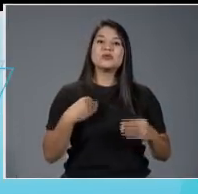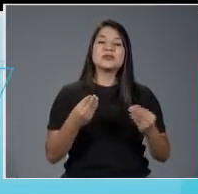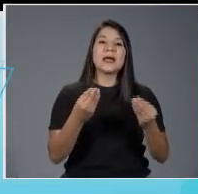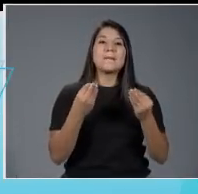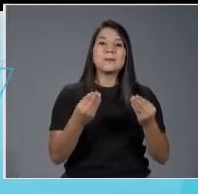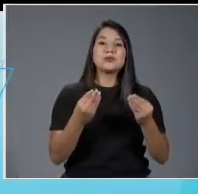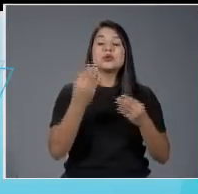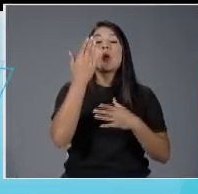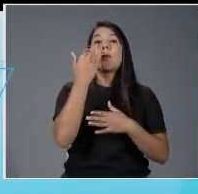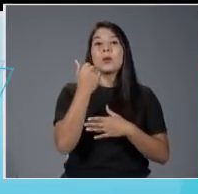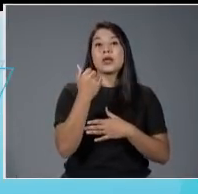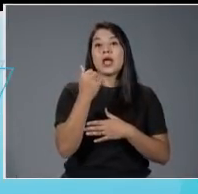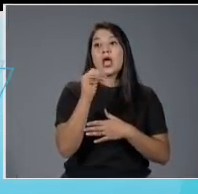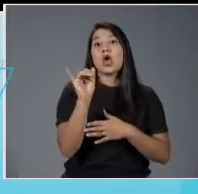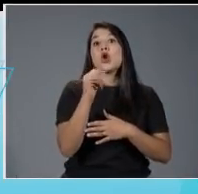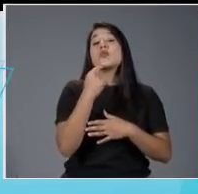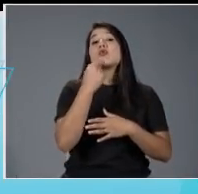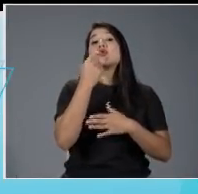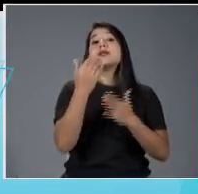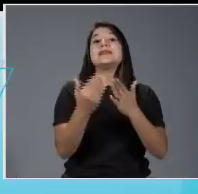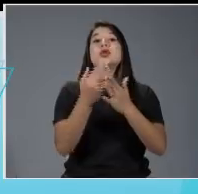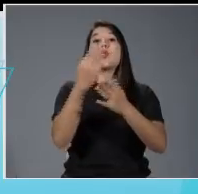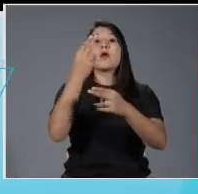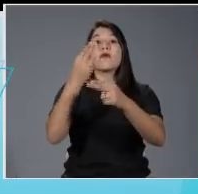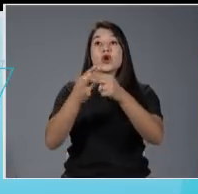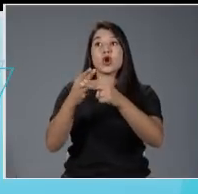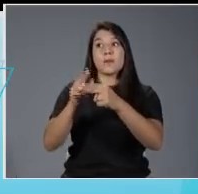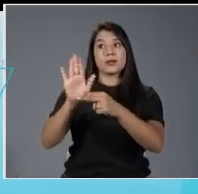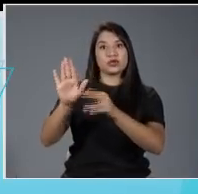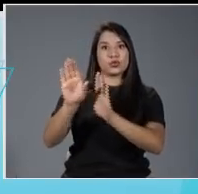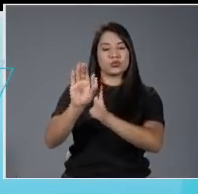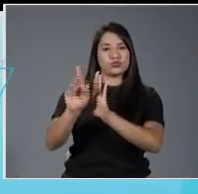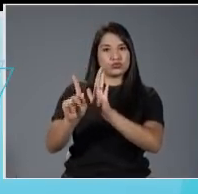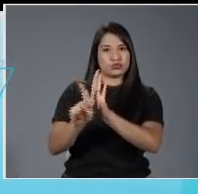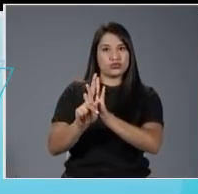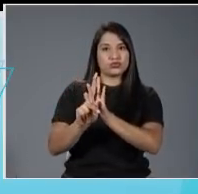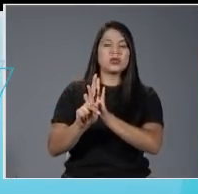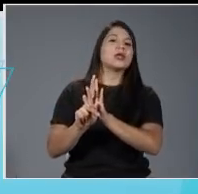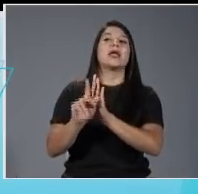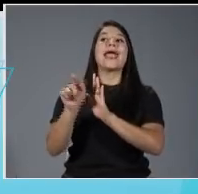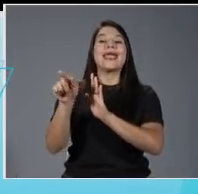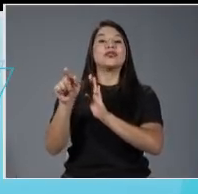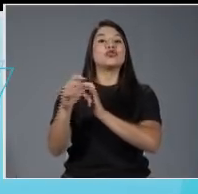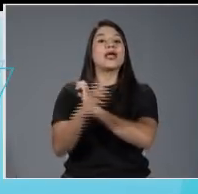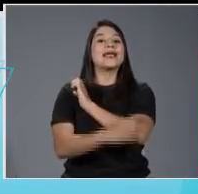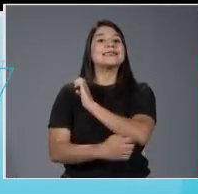el mismo nombre en la nueva constitución de Bolivia se cambió, es un estado como Costa Rica,